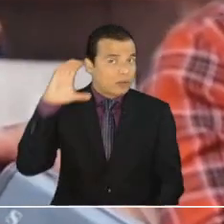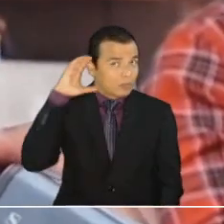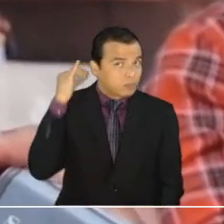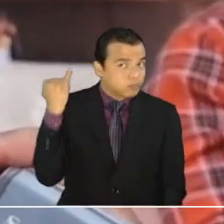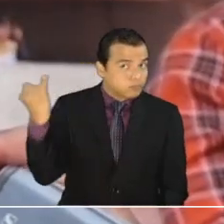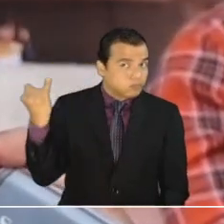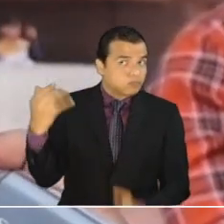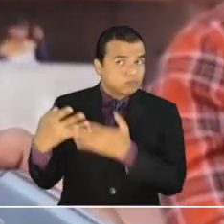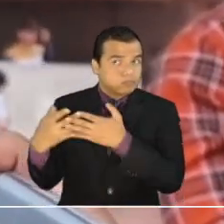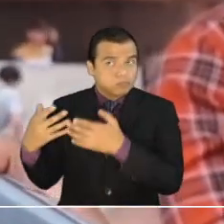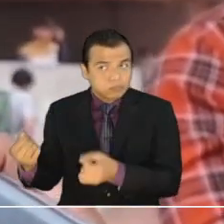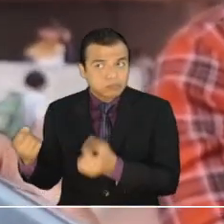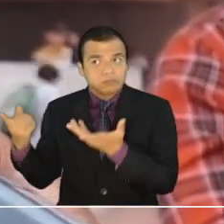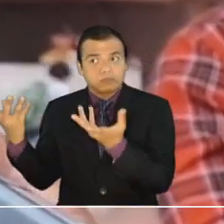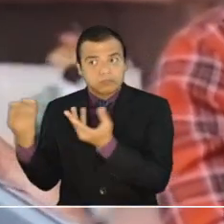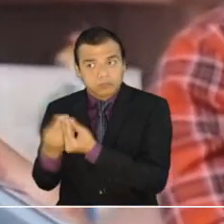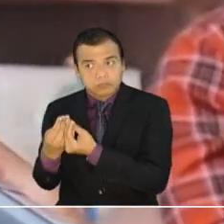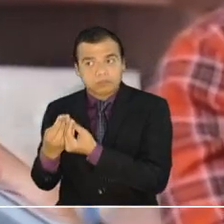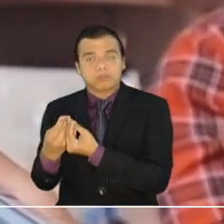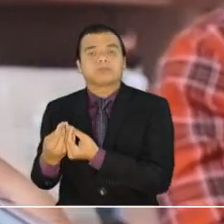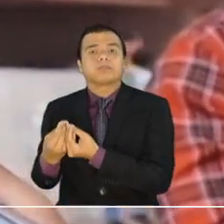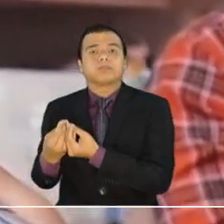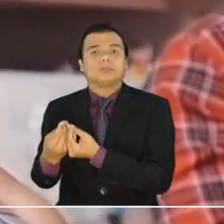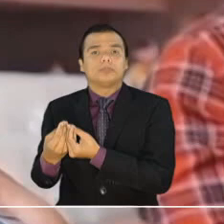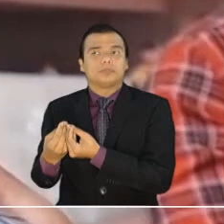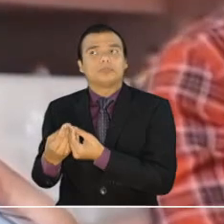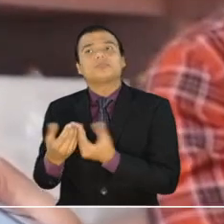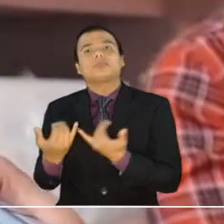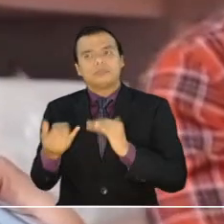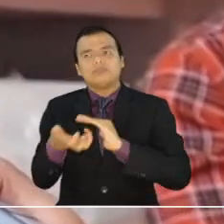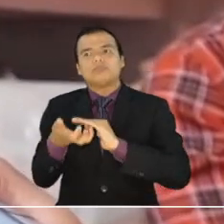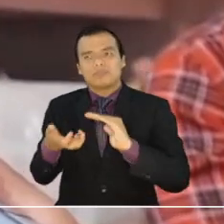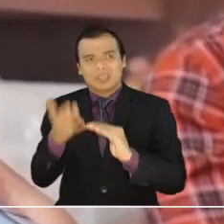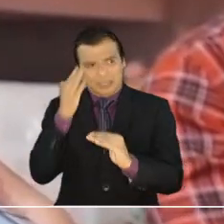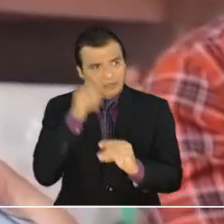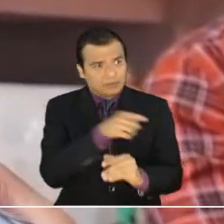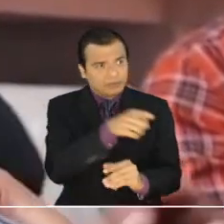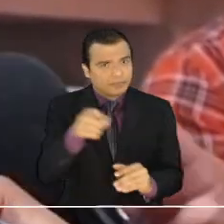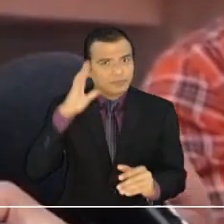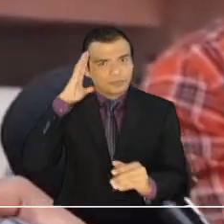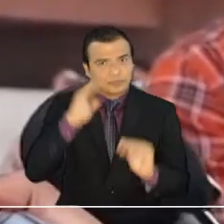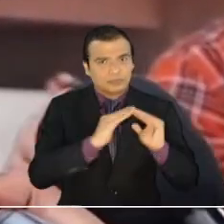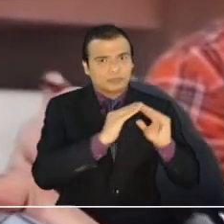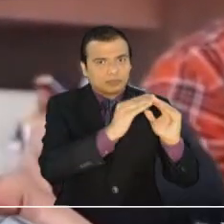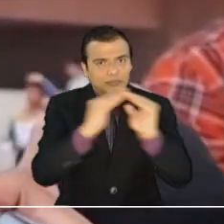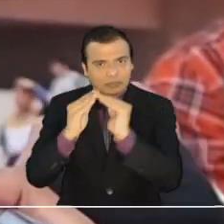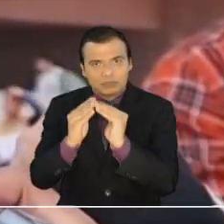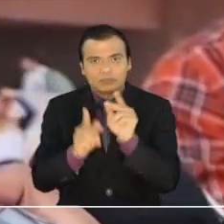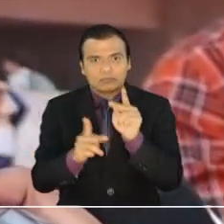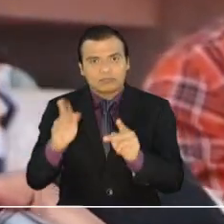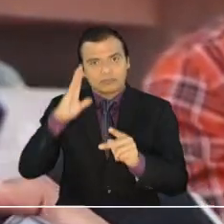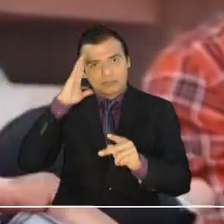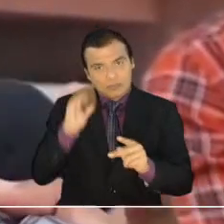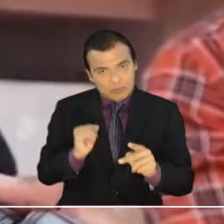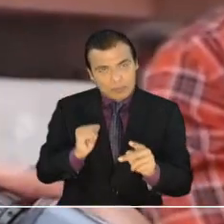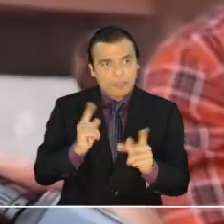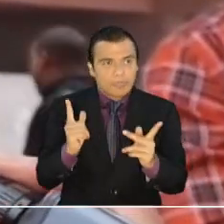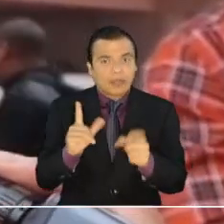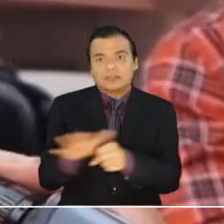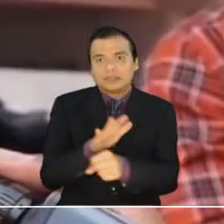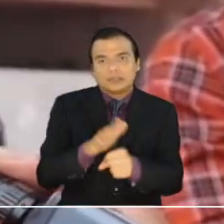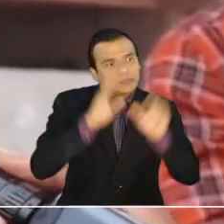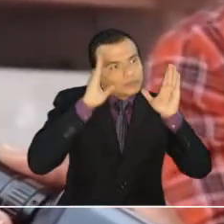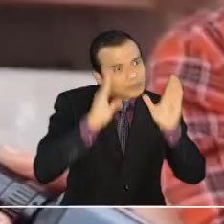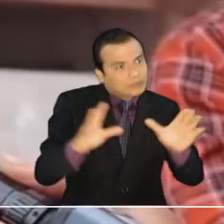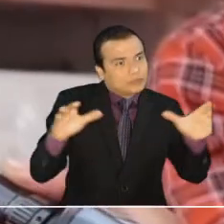prestando un un servicio de Custodio puedan estar en las calles realizando las actividades propias como son